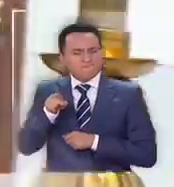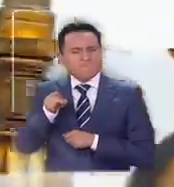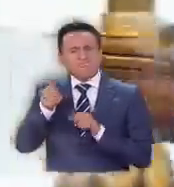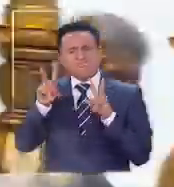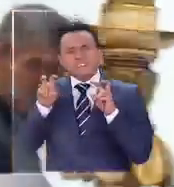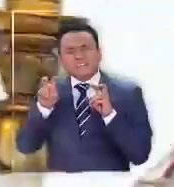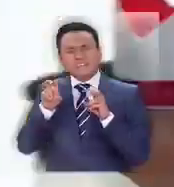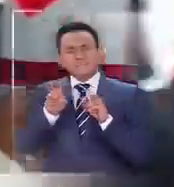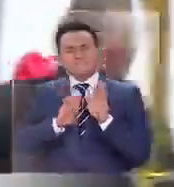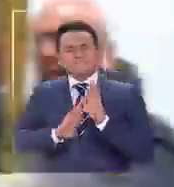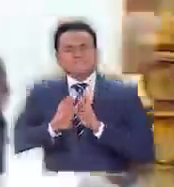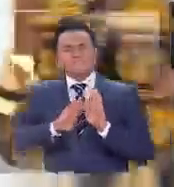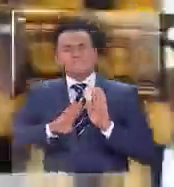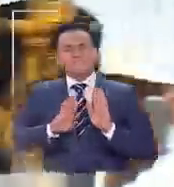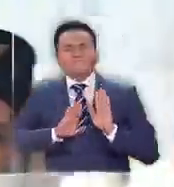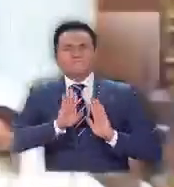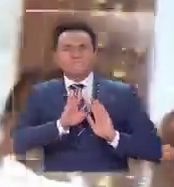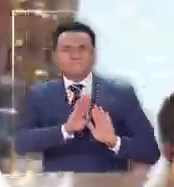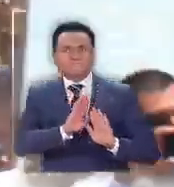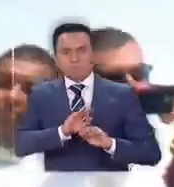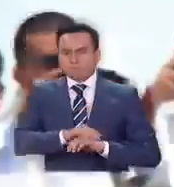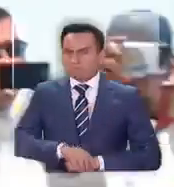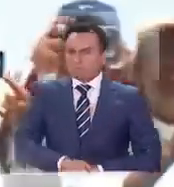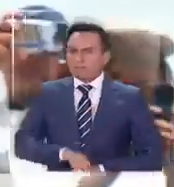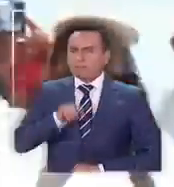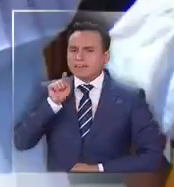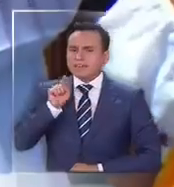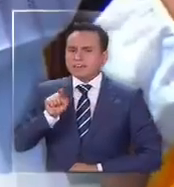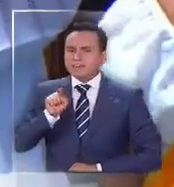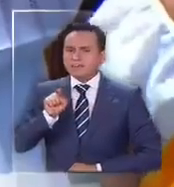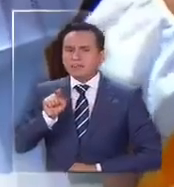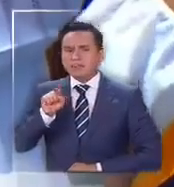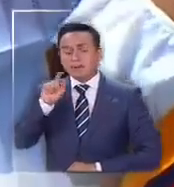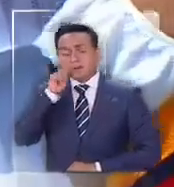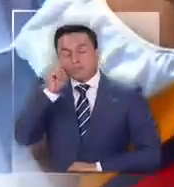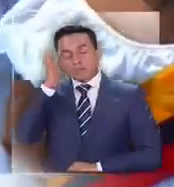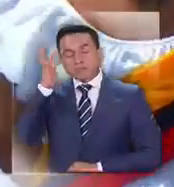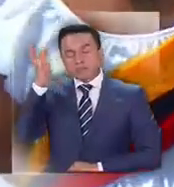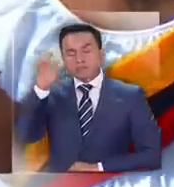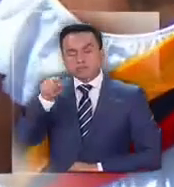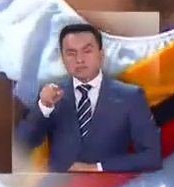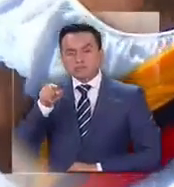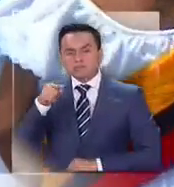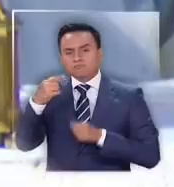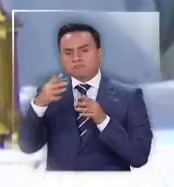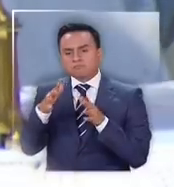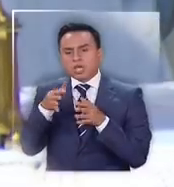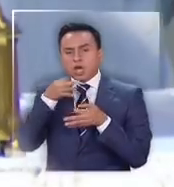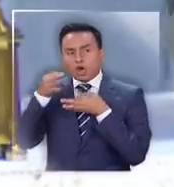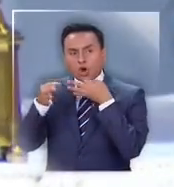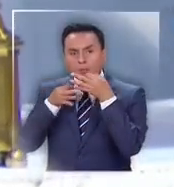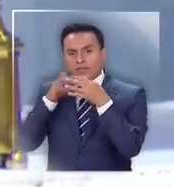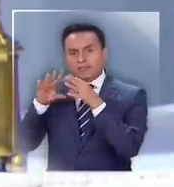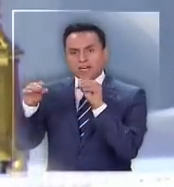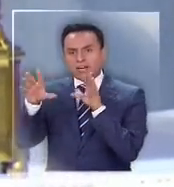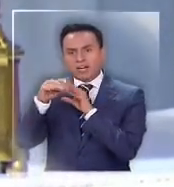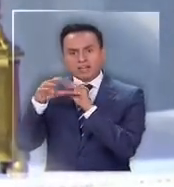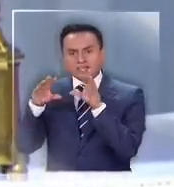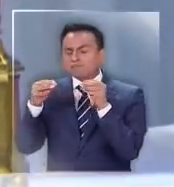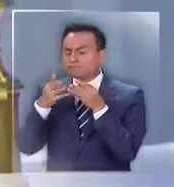este encubrimiento. Esta es una interpretación que ha sido bastante comentada también entre